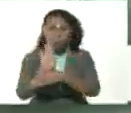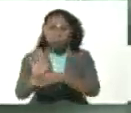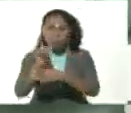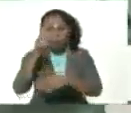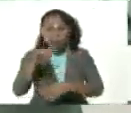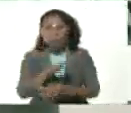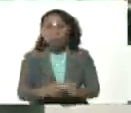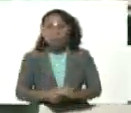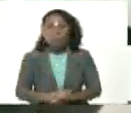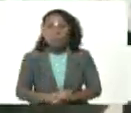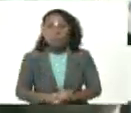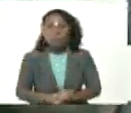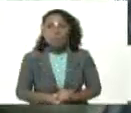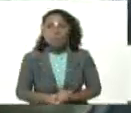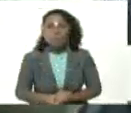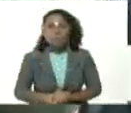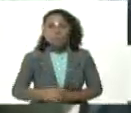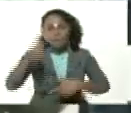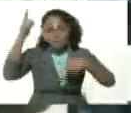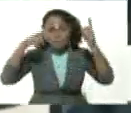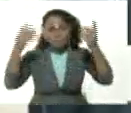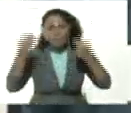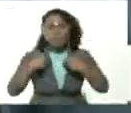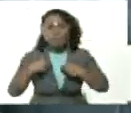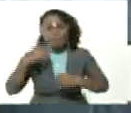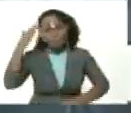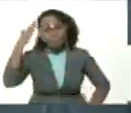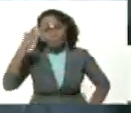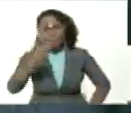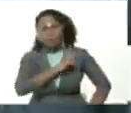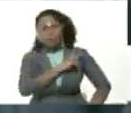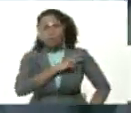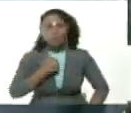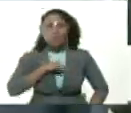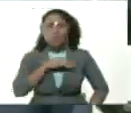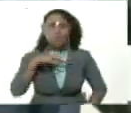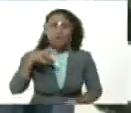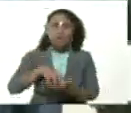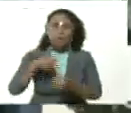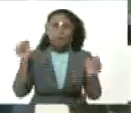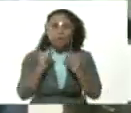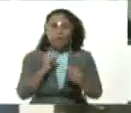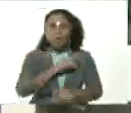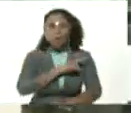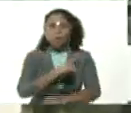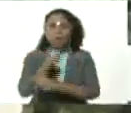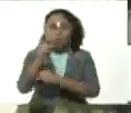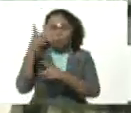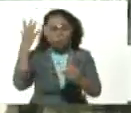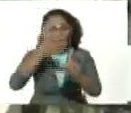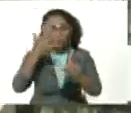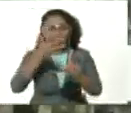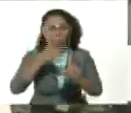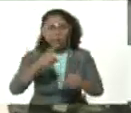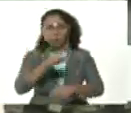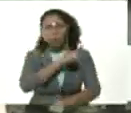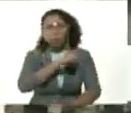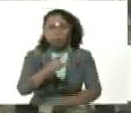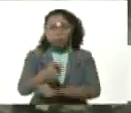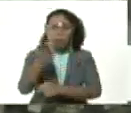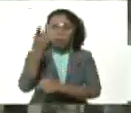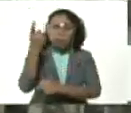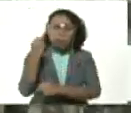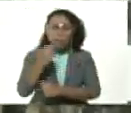pueblo. Chávez vive, mi comandante en jefe. Aquí nos encontramos en el estado Mérida, cumpliendo sus instrucciones ordenadas desde el día de